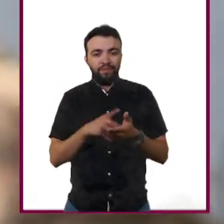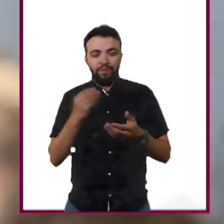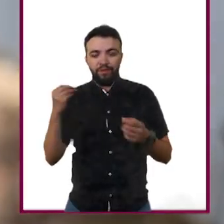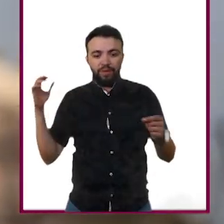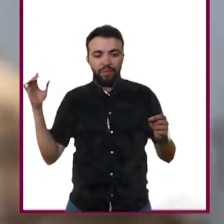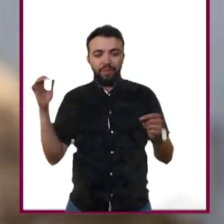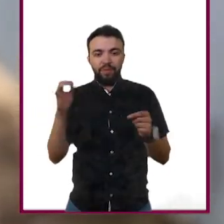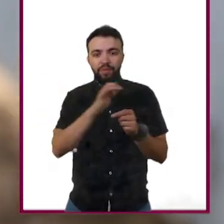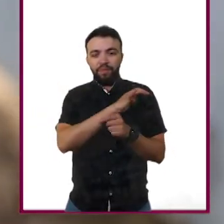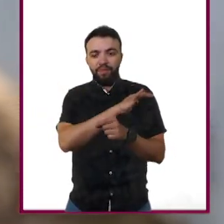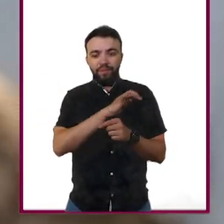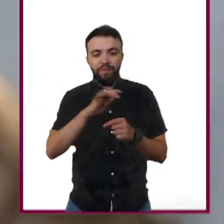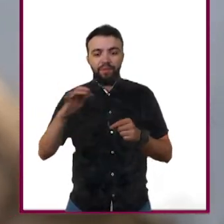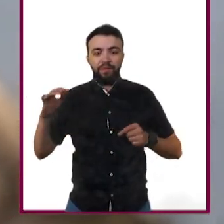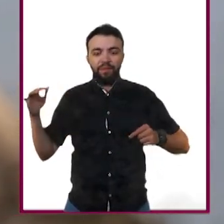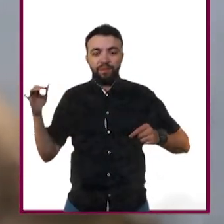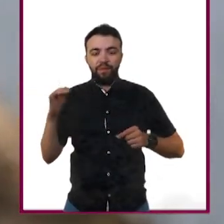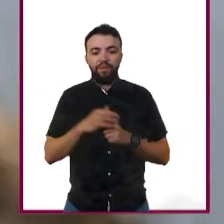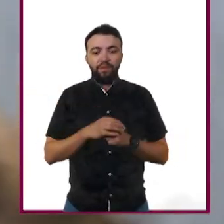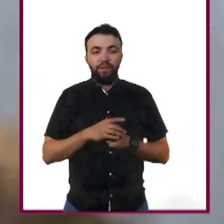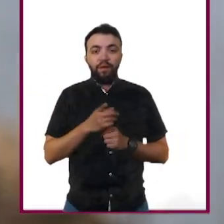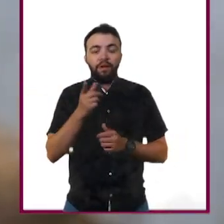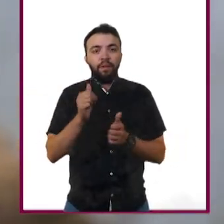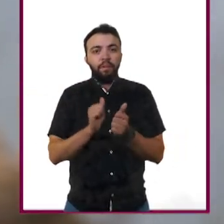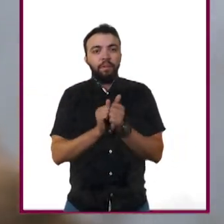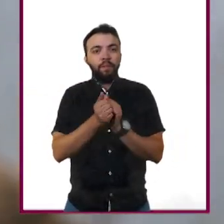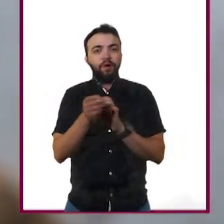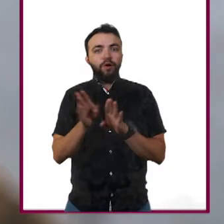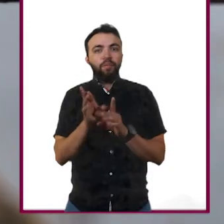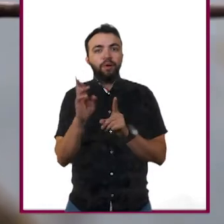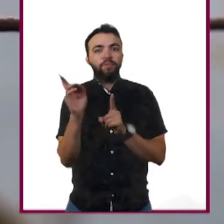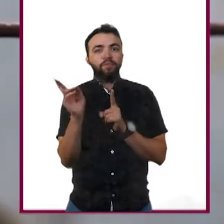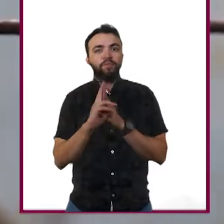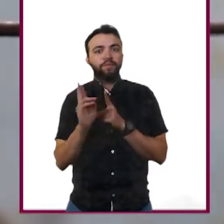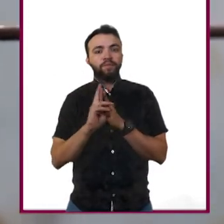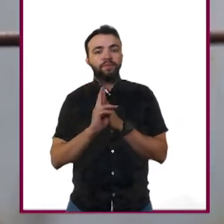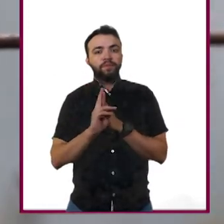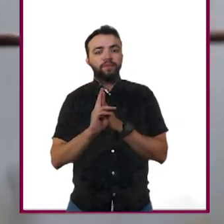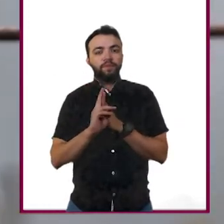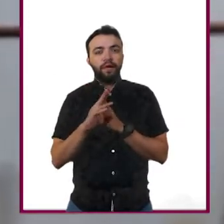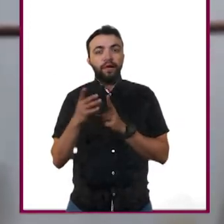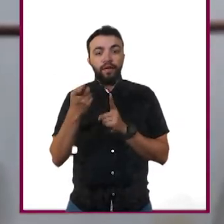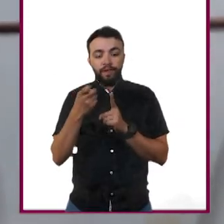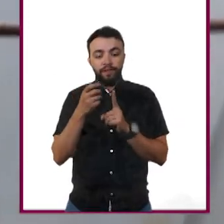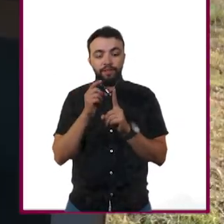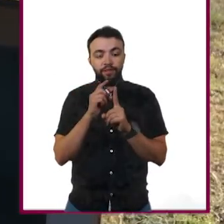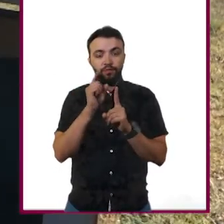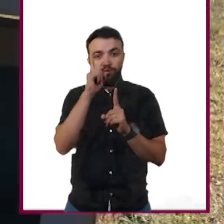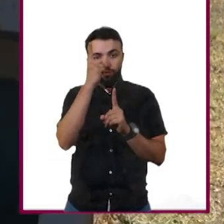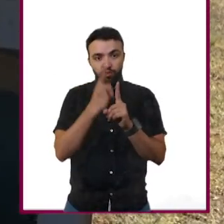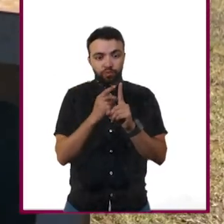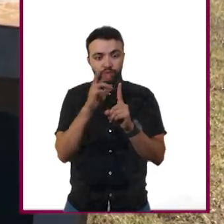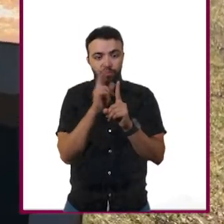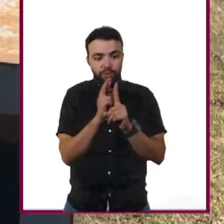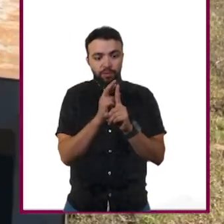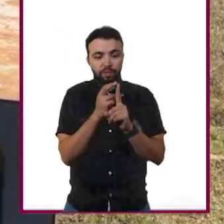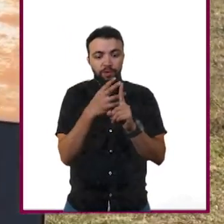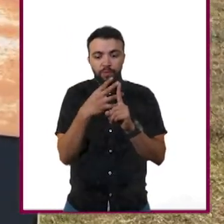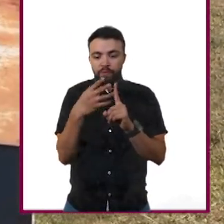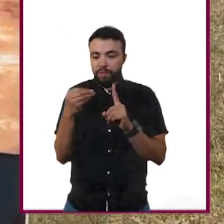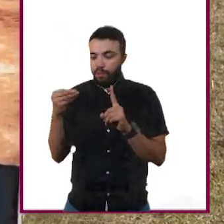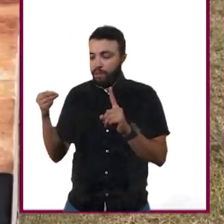a veces a diferentes volúmenes, ellas empiezan a vibrar, y cuando vibra una se contagia a la otra y empieza a crear